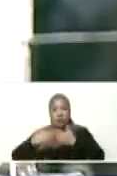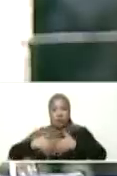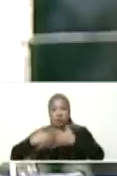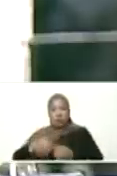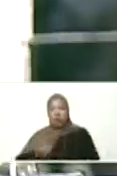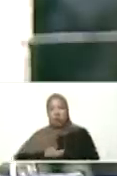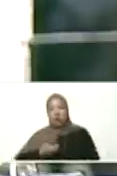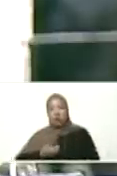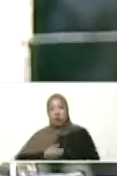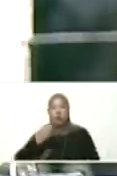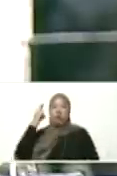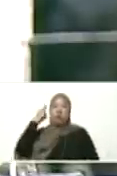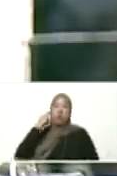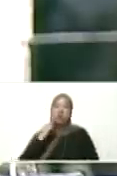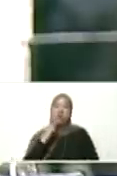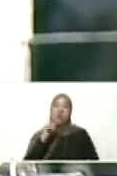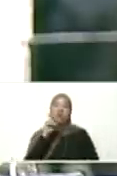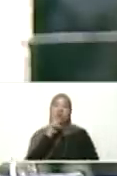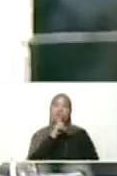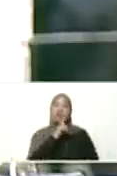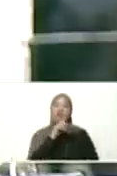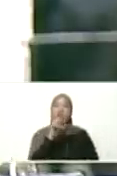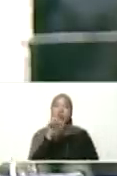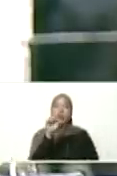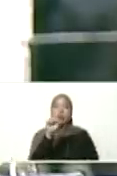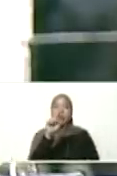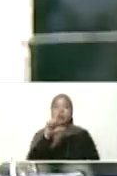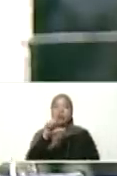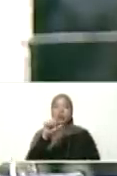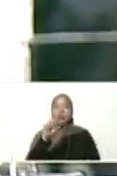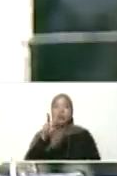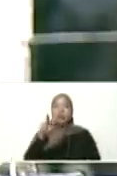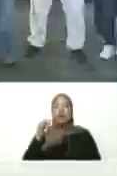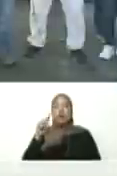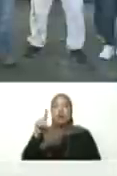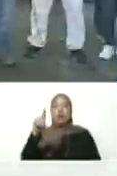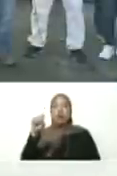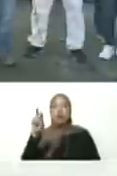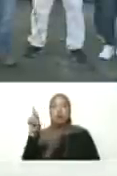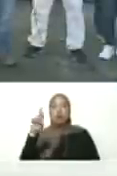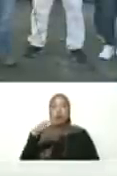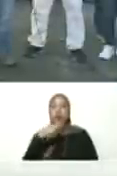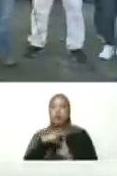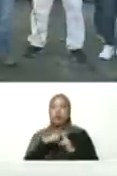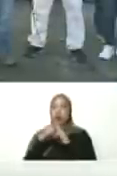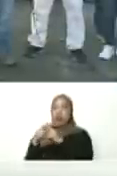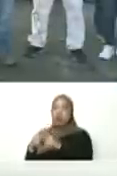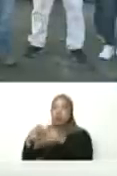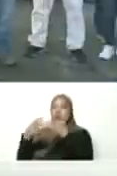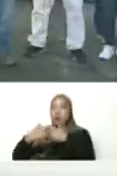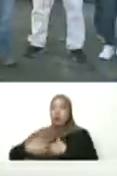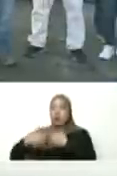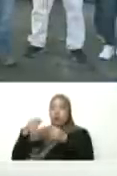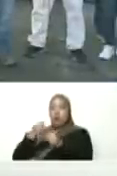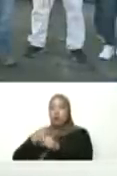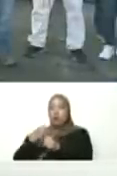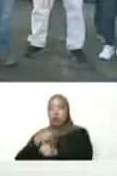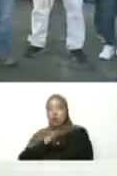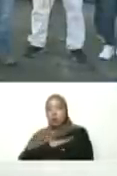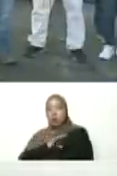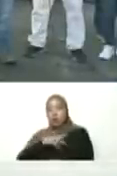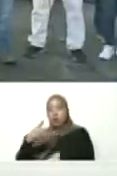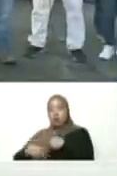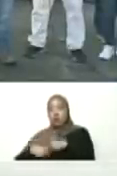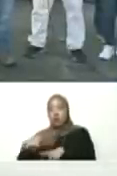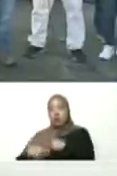alcalde bolivariano Salvador Guerrero, para ir a la entrega de la empresa de propiedad social